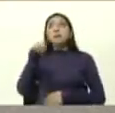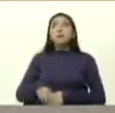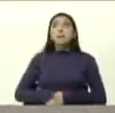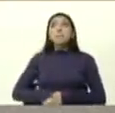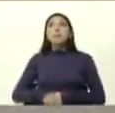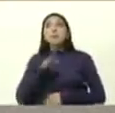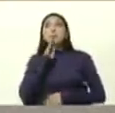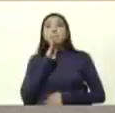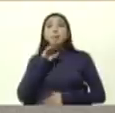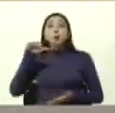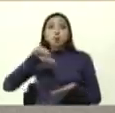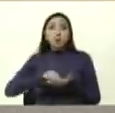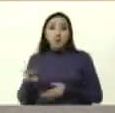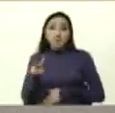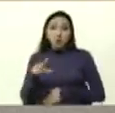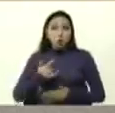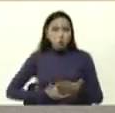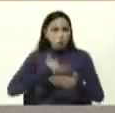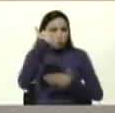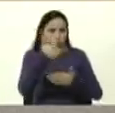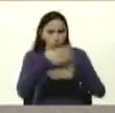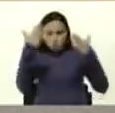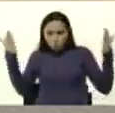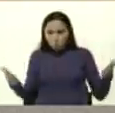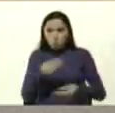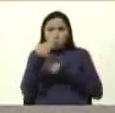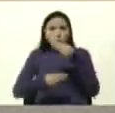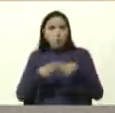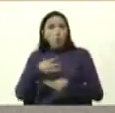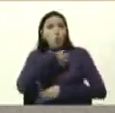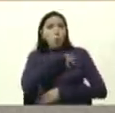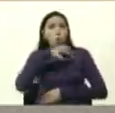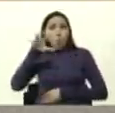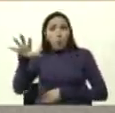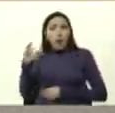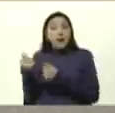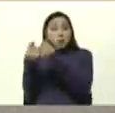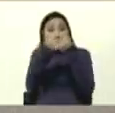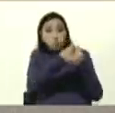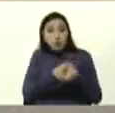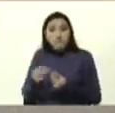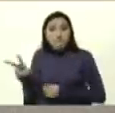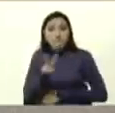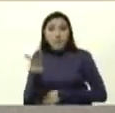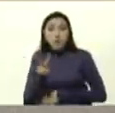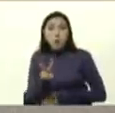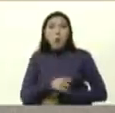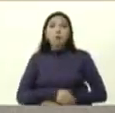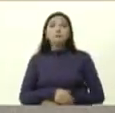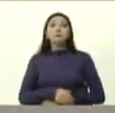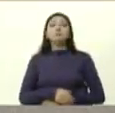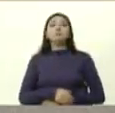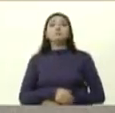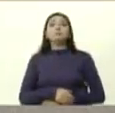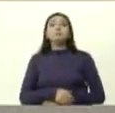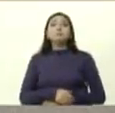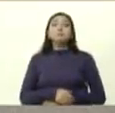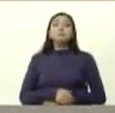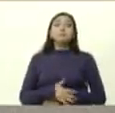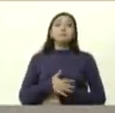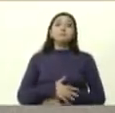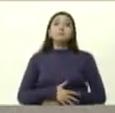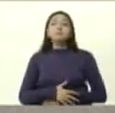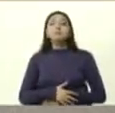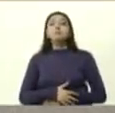estamos llevando a cabo un proyecto que se enmarca en la soberanía monetaria de Venezuela. Y no quería despedir mis